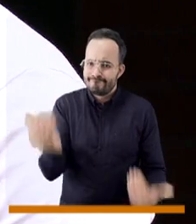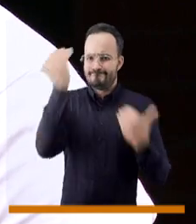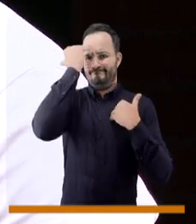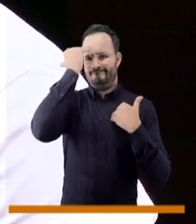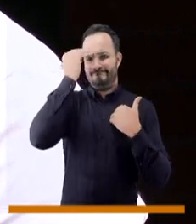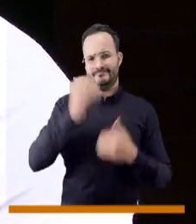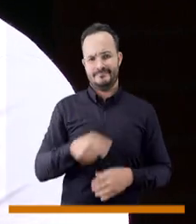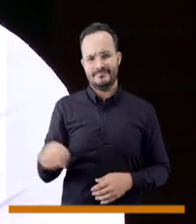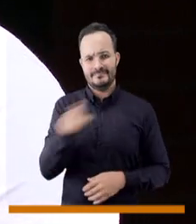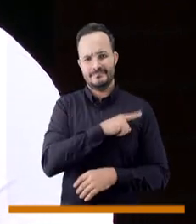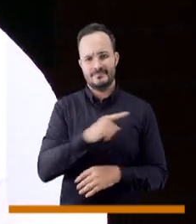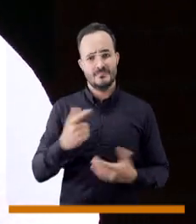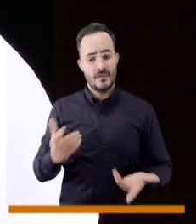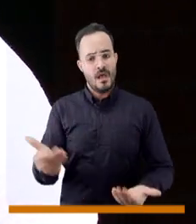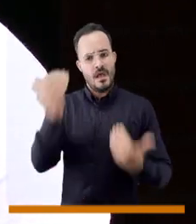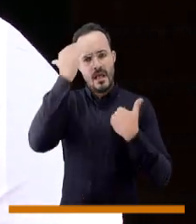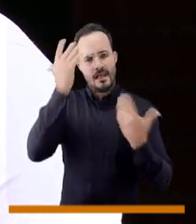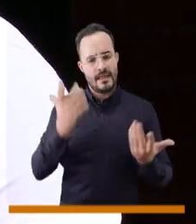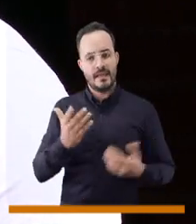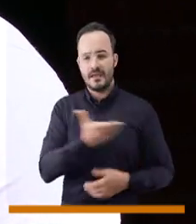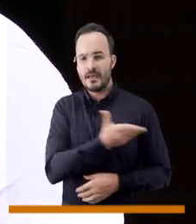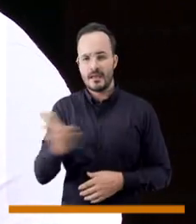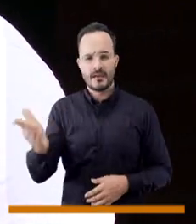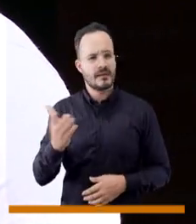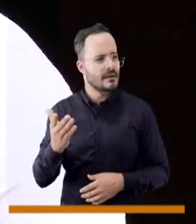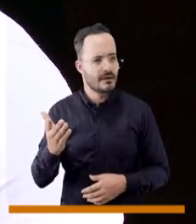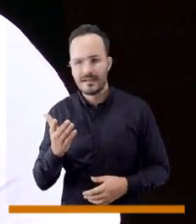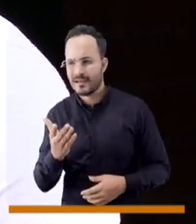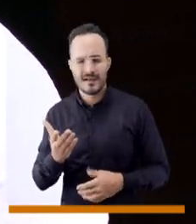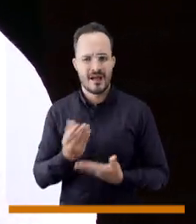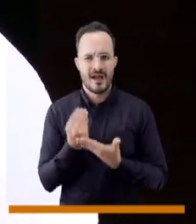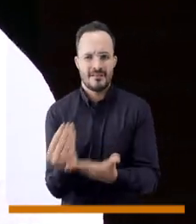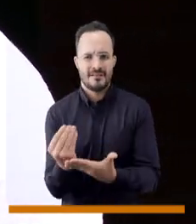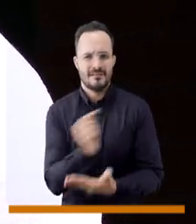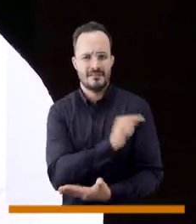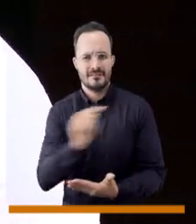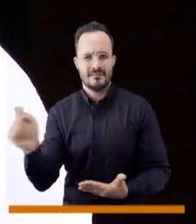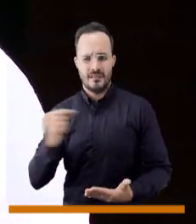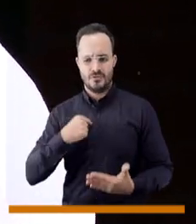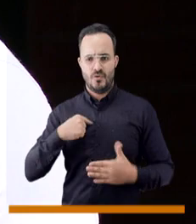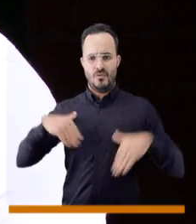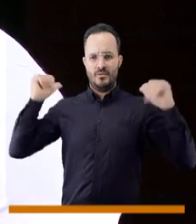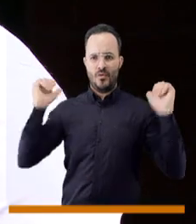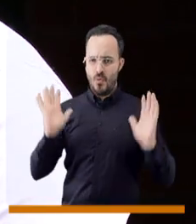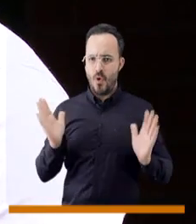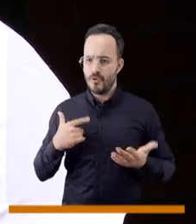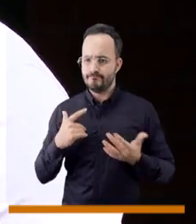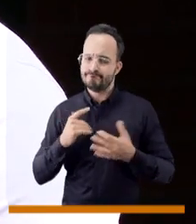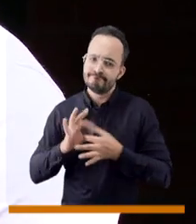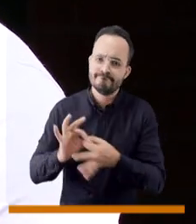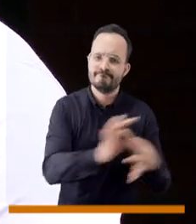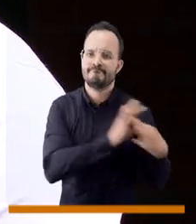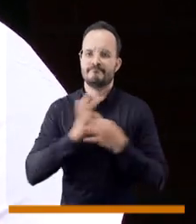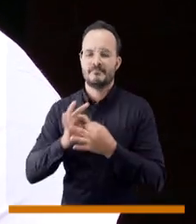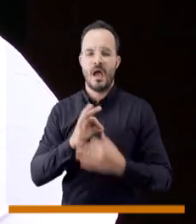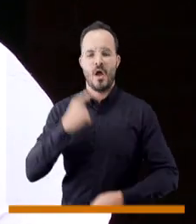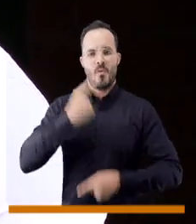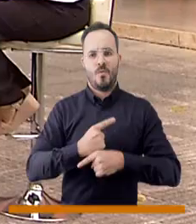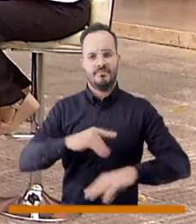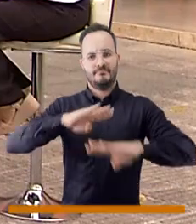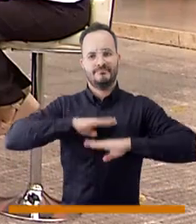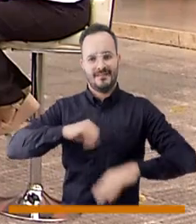los ciudadanos, a que seamos garantes todos de que somos responsables de que sus derechos se vean